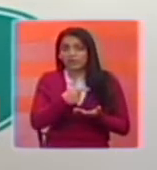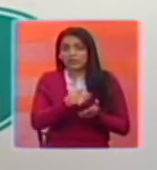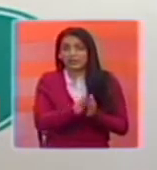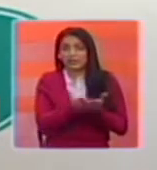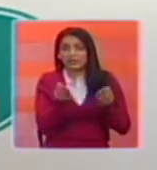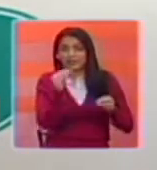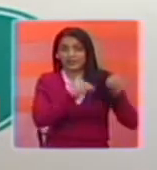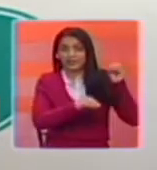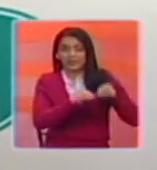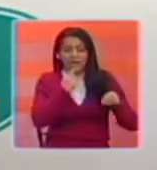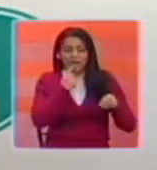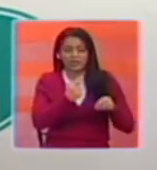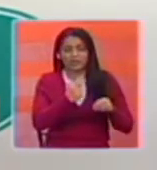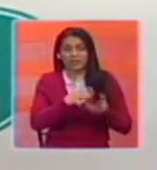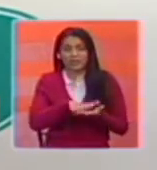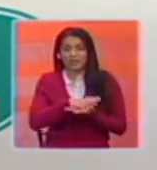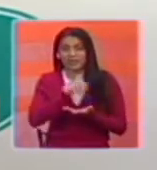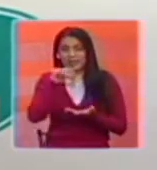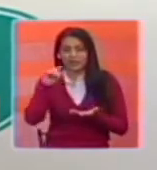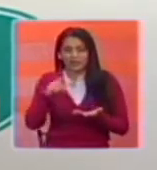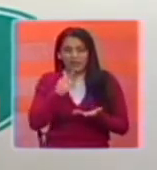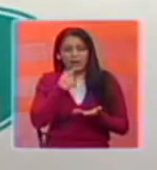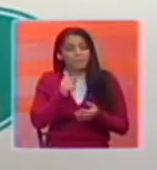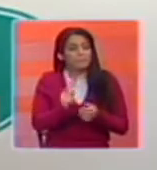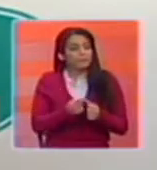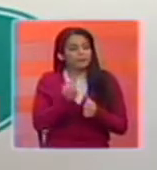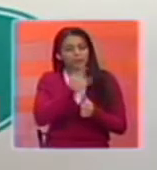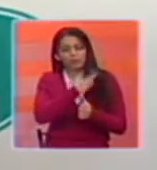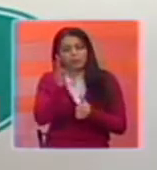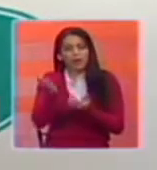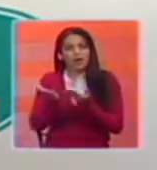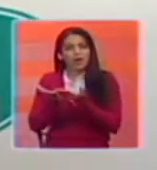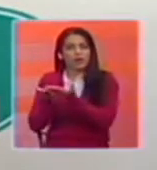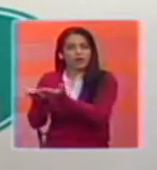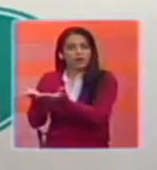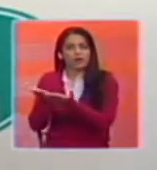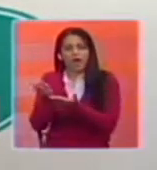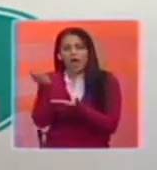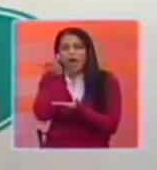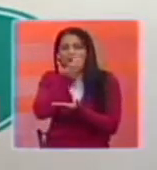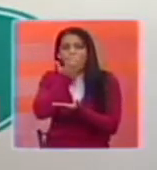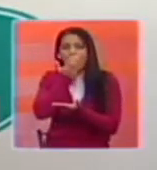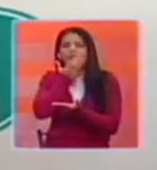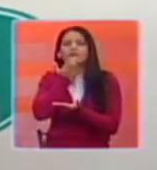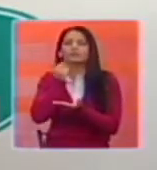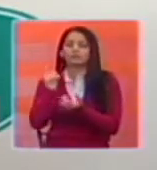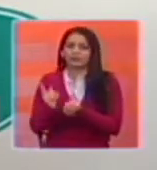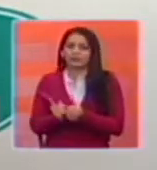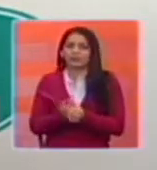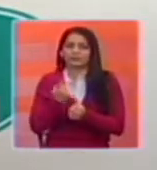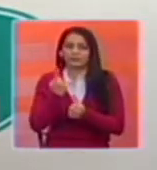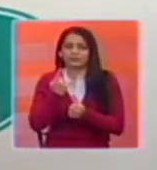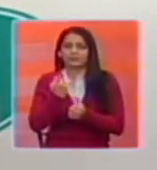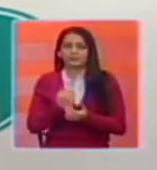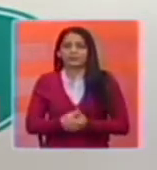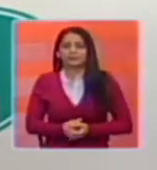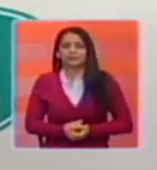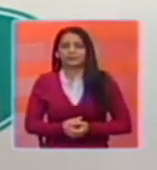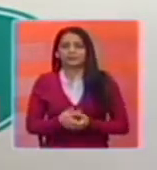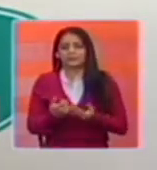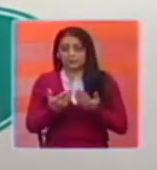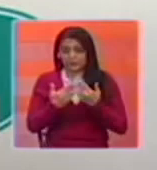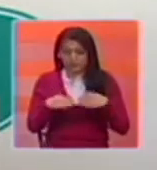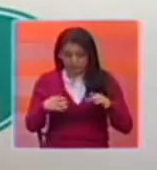a 350 grados Fahrenheit. Ahí de empieza, bate la mantequilla con el azúcar. Así son las preparaciones, ¿no? Esto es